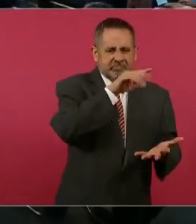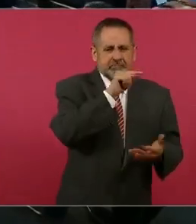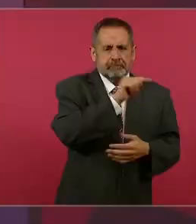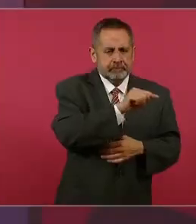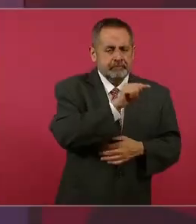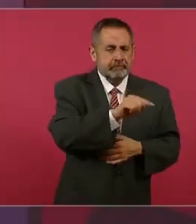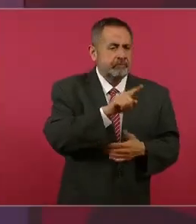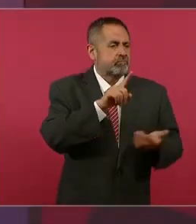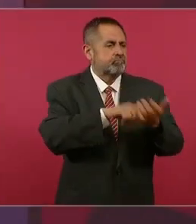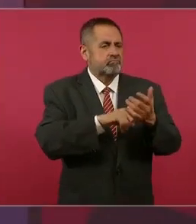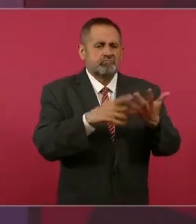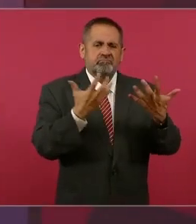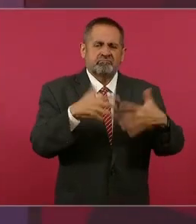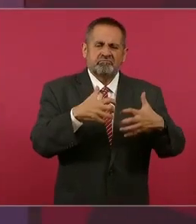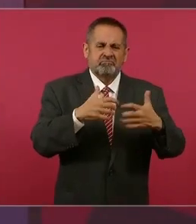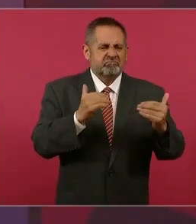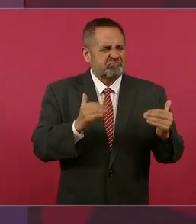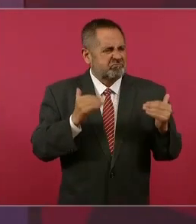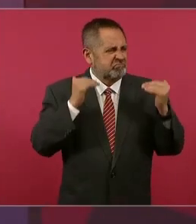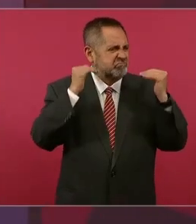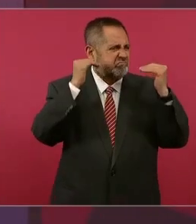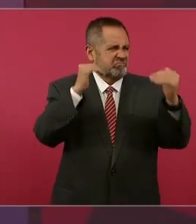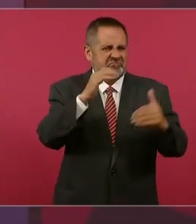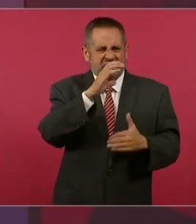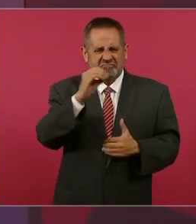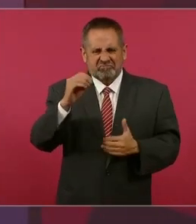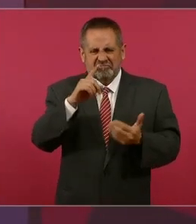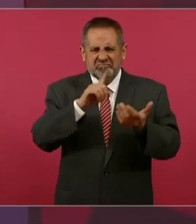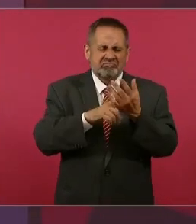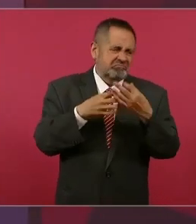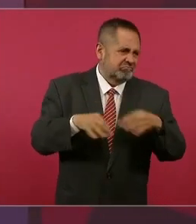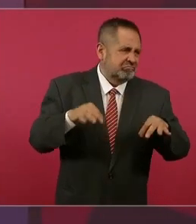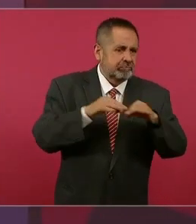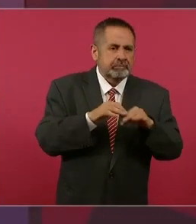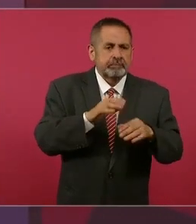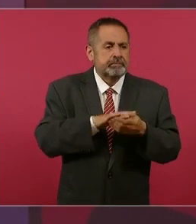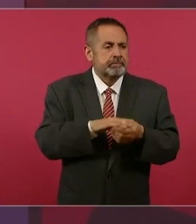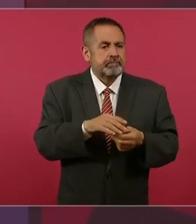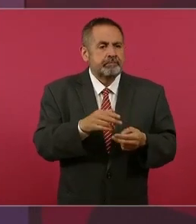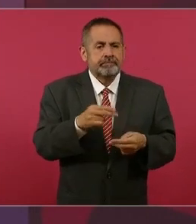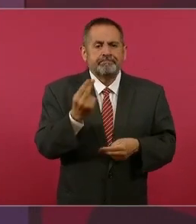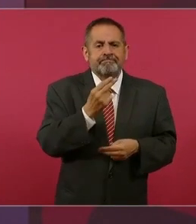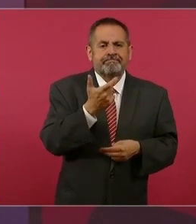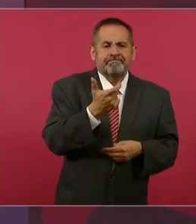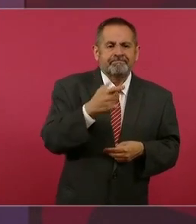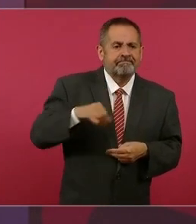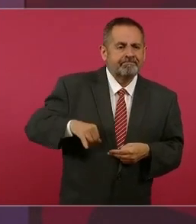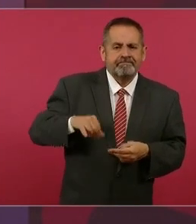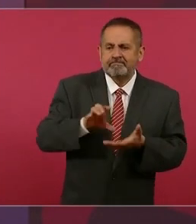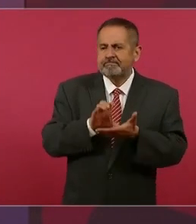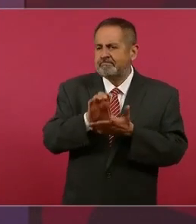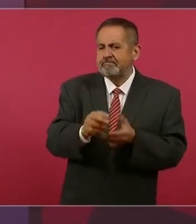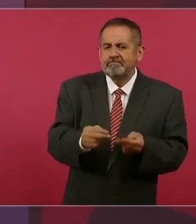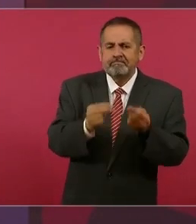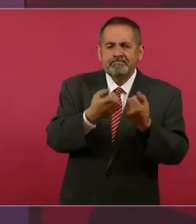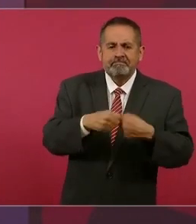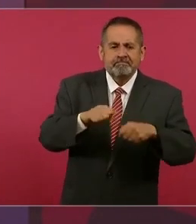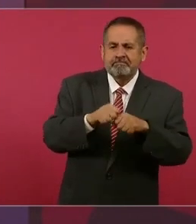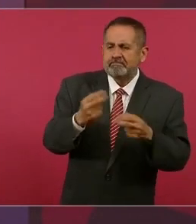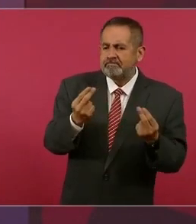los corporativos, los que tienen que ver con intereses económicos, financieros,